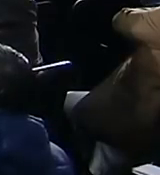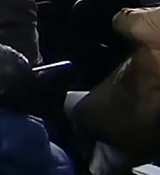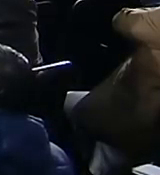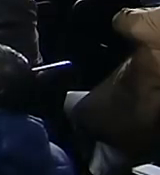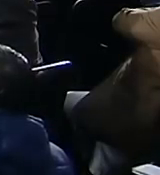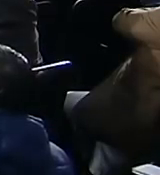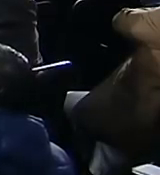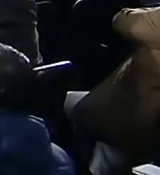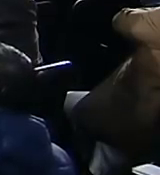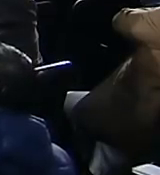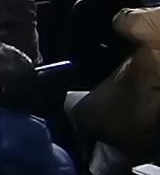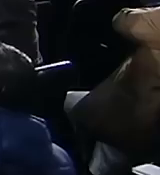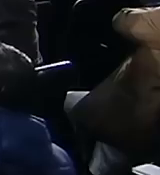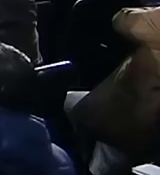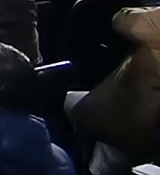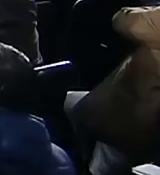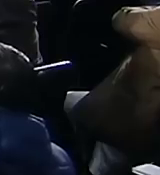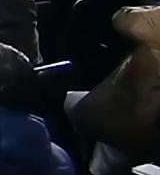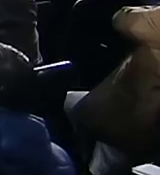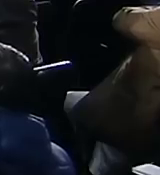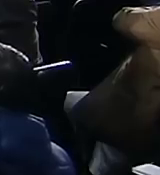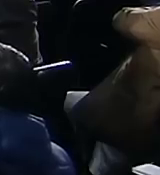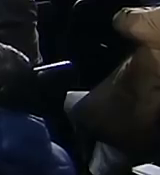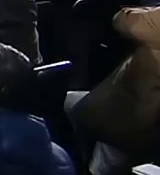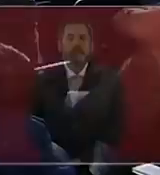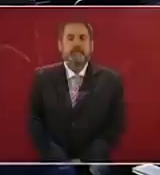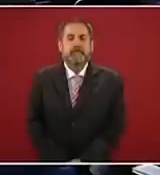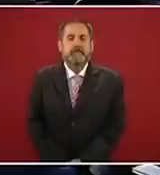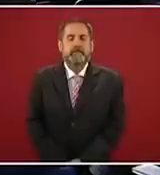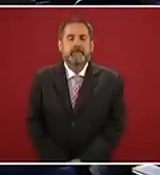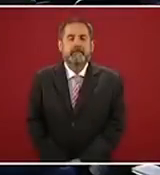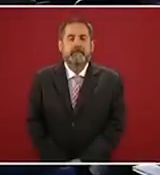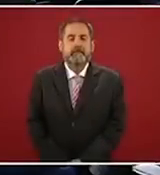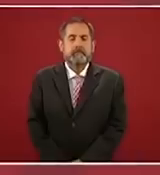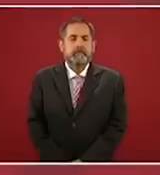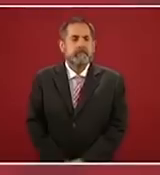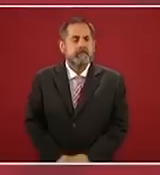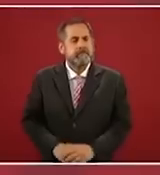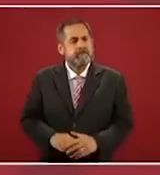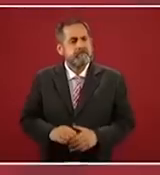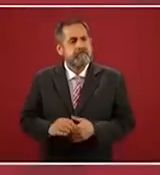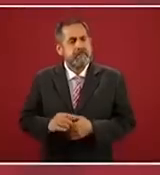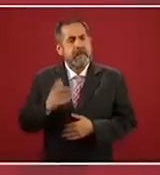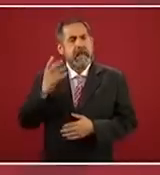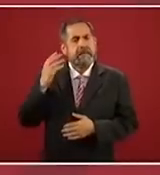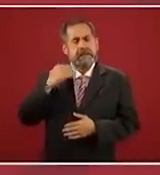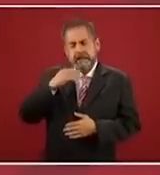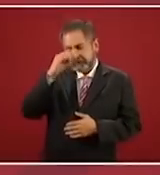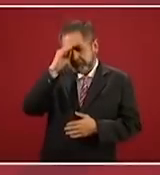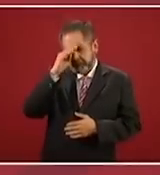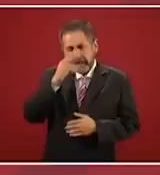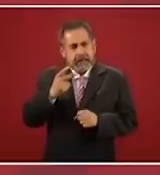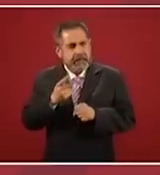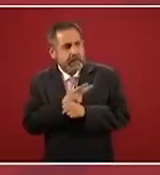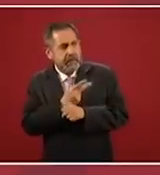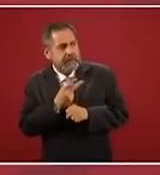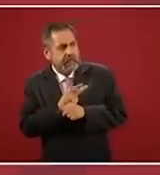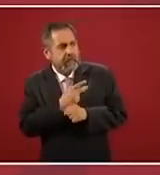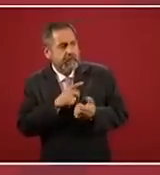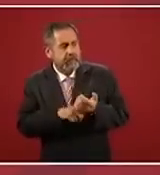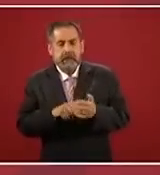no es solo por esa razón, a que se estaba esperando qué iba a suceder con lo del